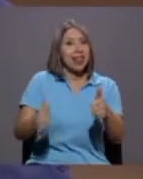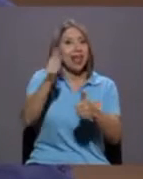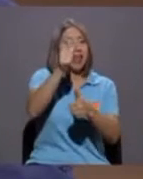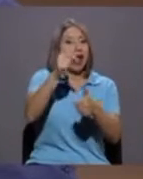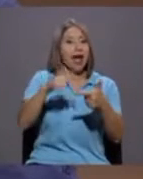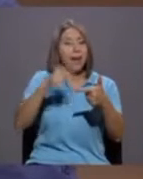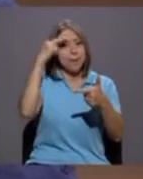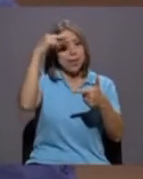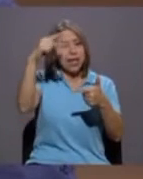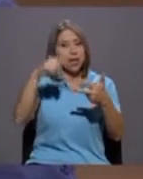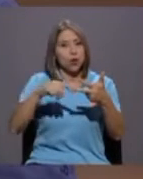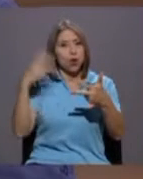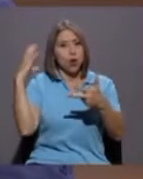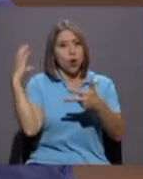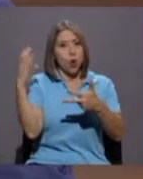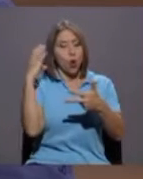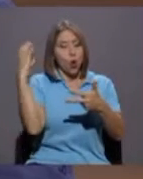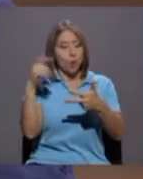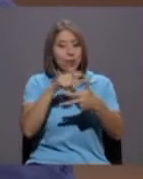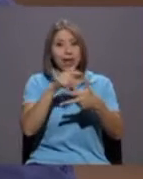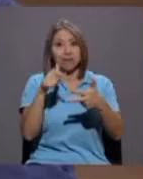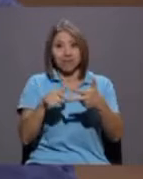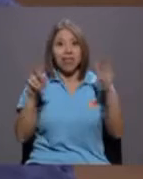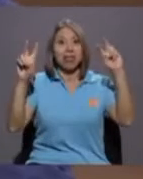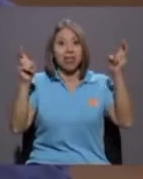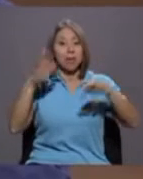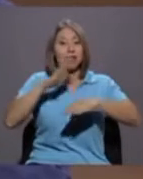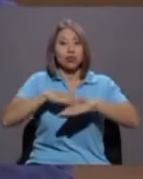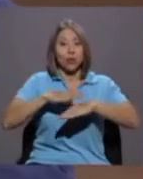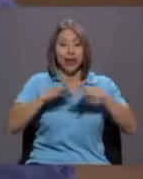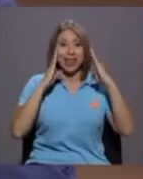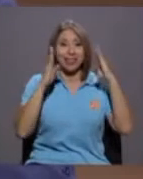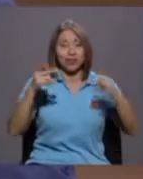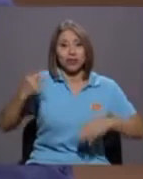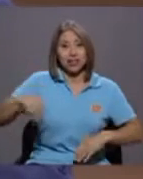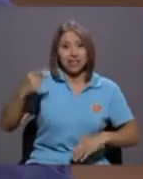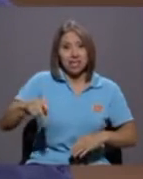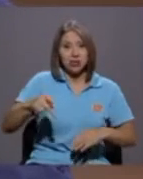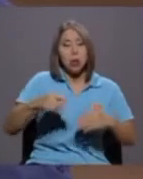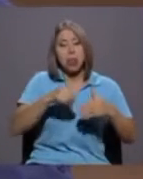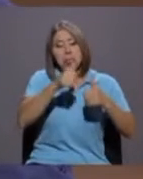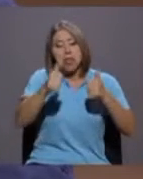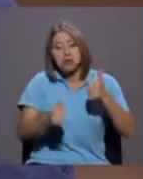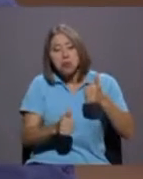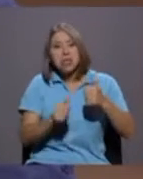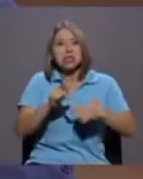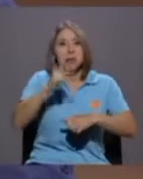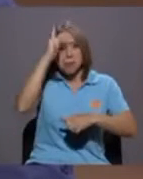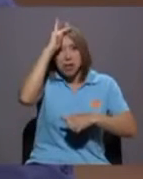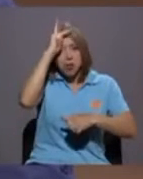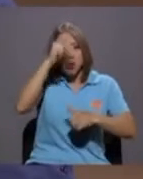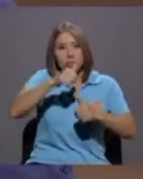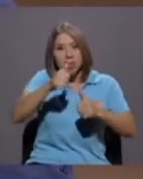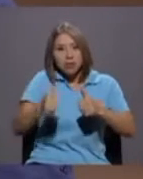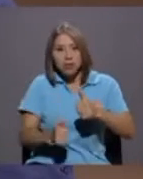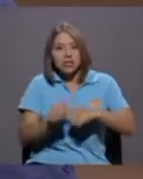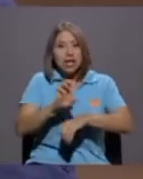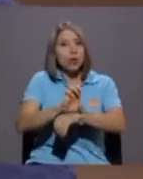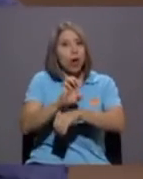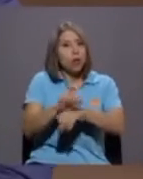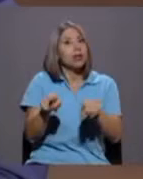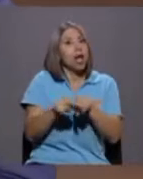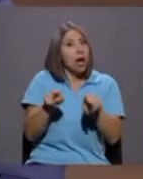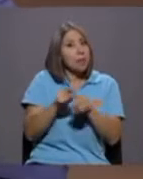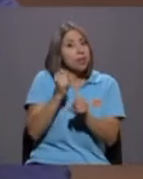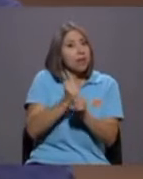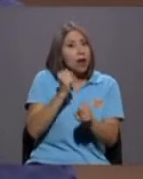Colombia las temáticas de gestión de riesgo. Nos siguen ahí países como Perú y como Ecuador, que también vienen trabajando, y